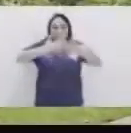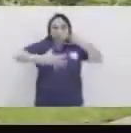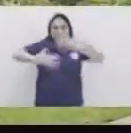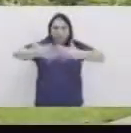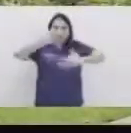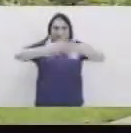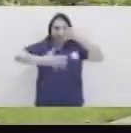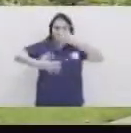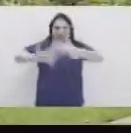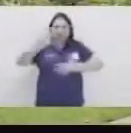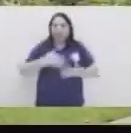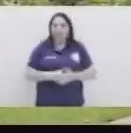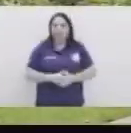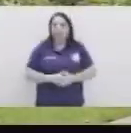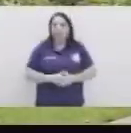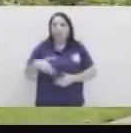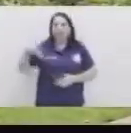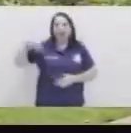mezclar,